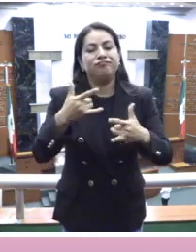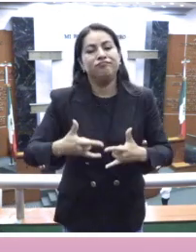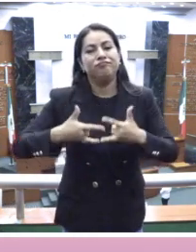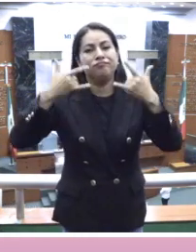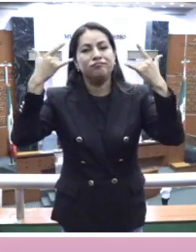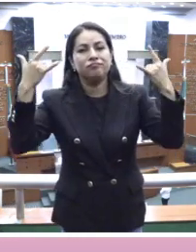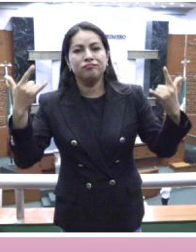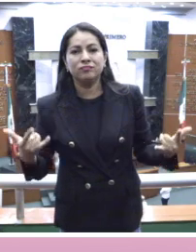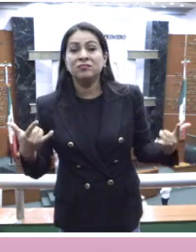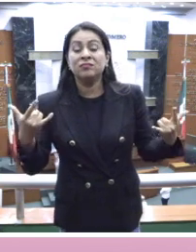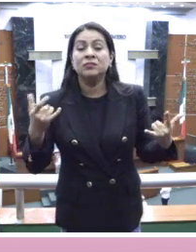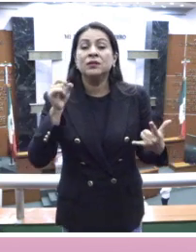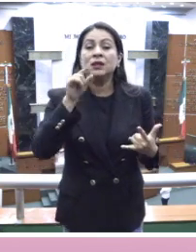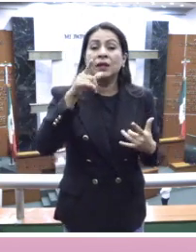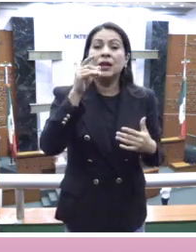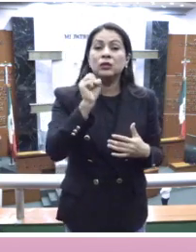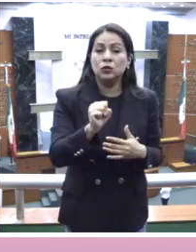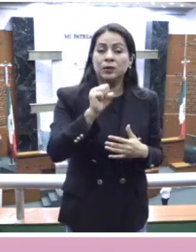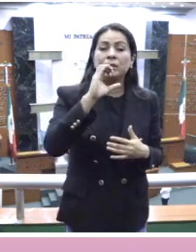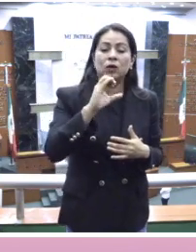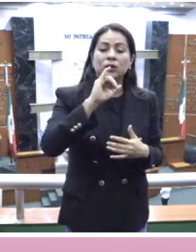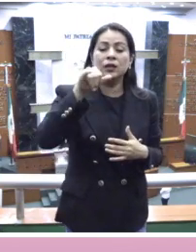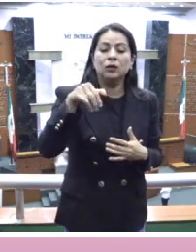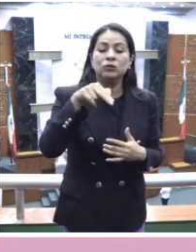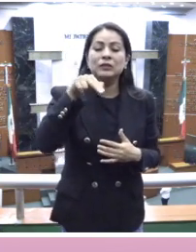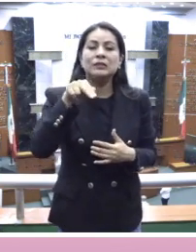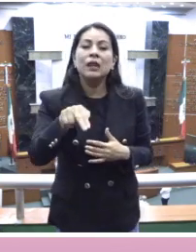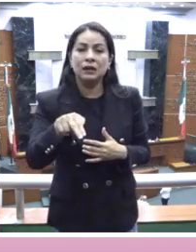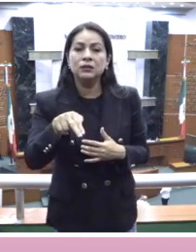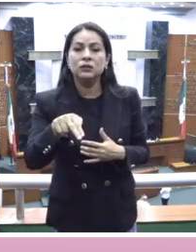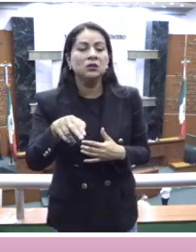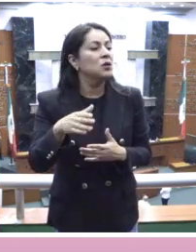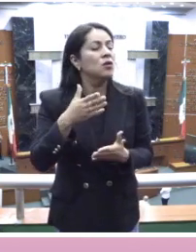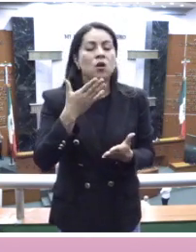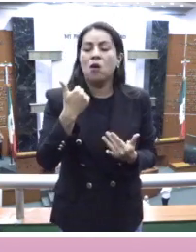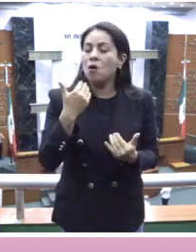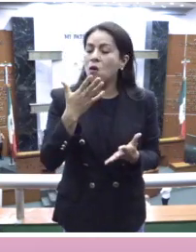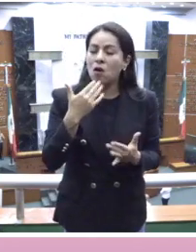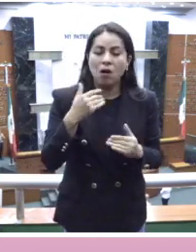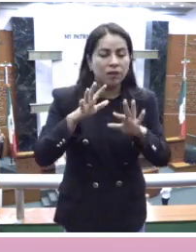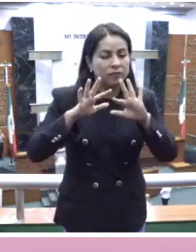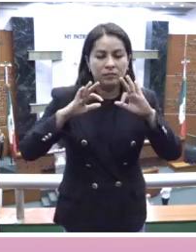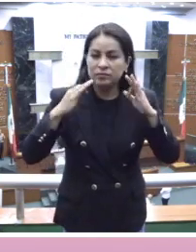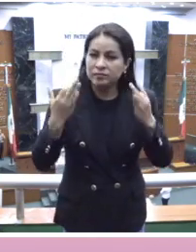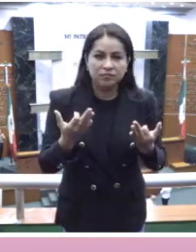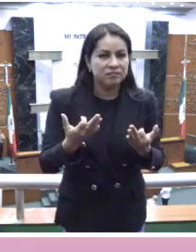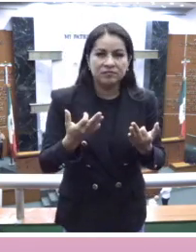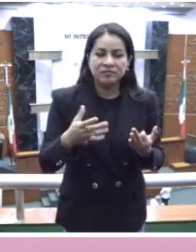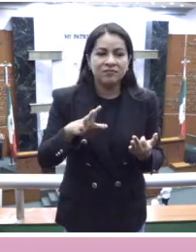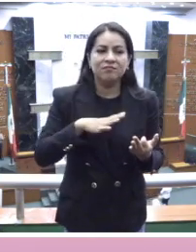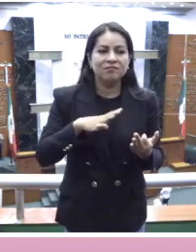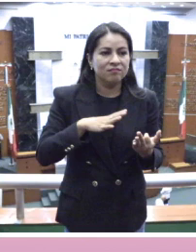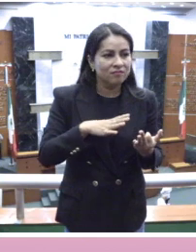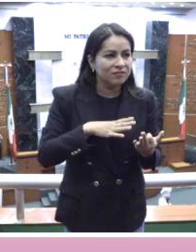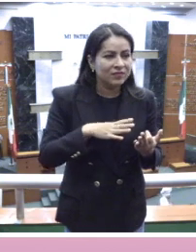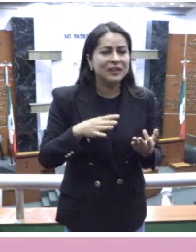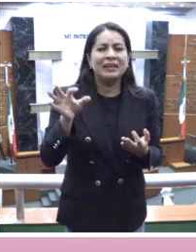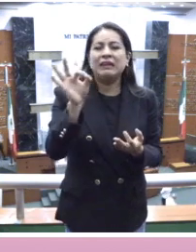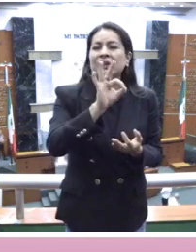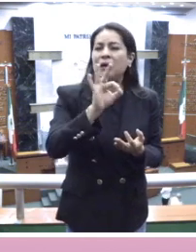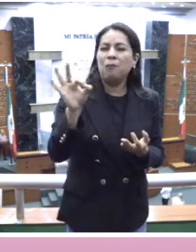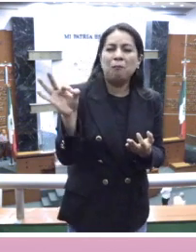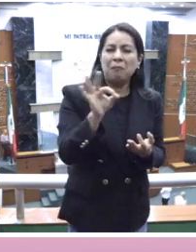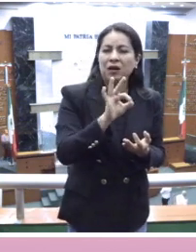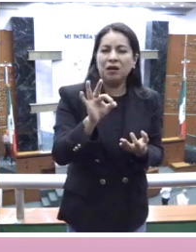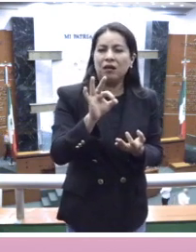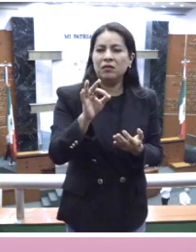de precedentes de la Suprema Corte de Justicia de la Nación no existe alguno que haya contemplado la posibilidad de